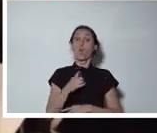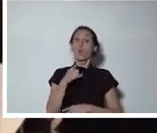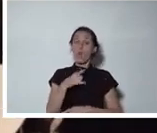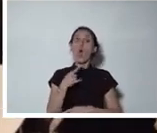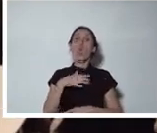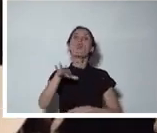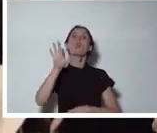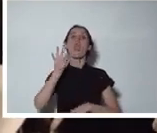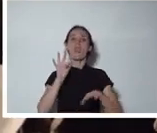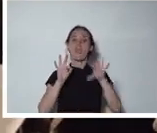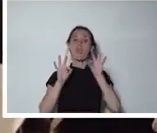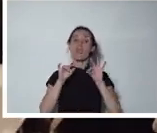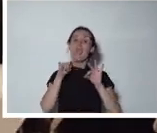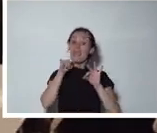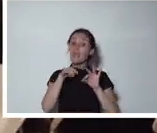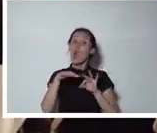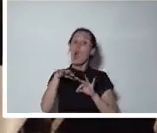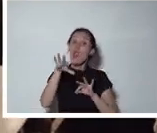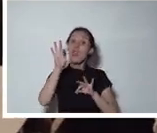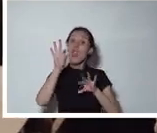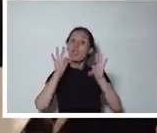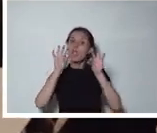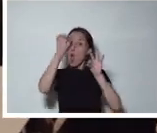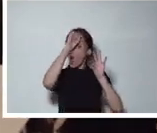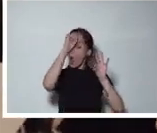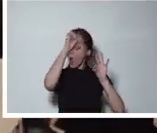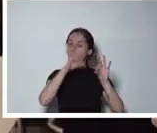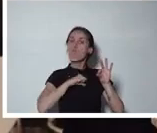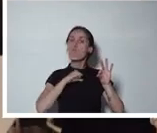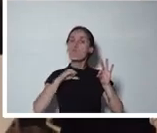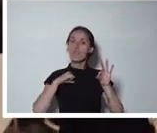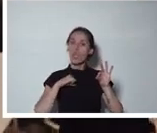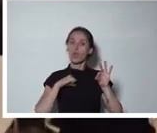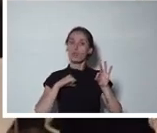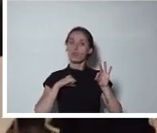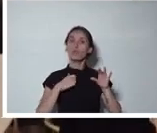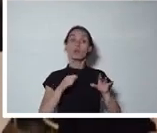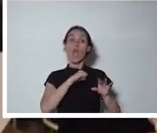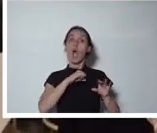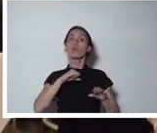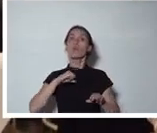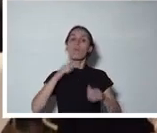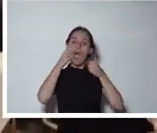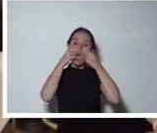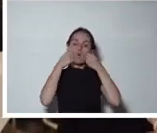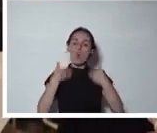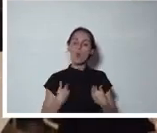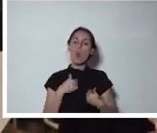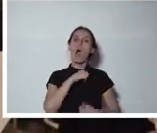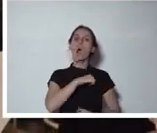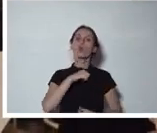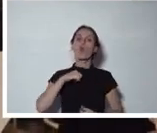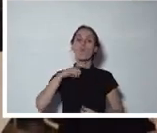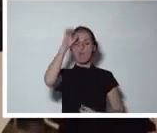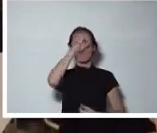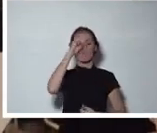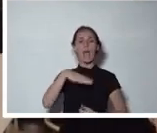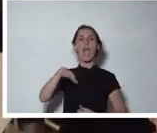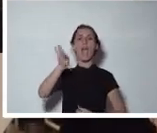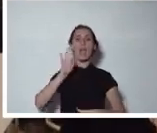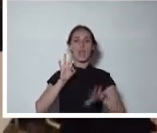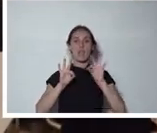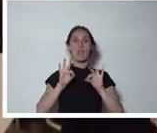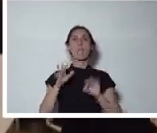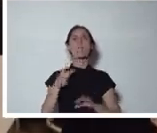tiempo quitarnos autonomía de nuestros cuerpos autonomía en nuestras decisiones autonomía